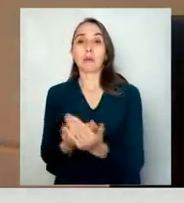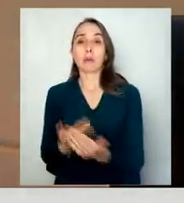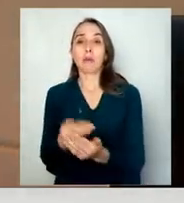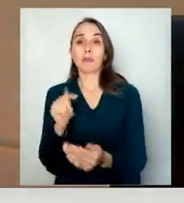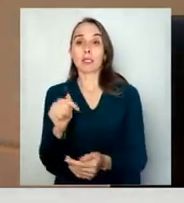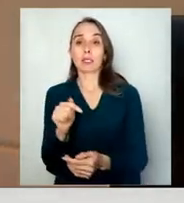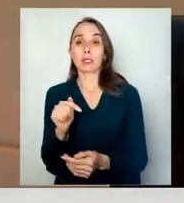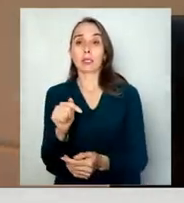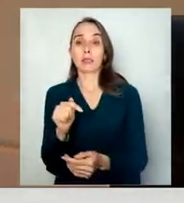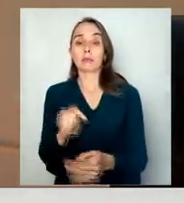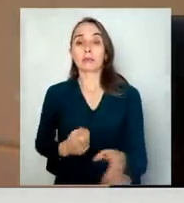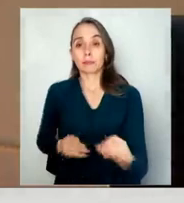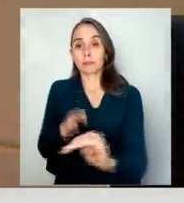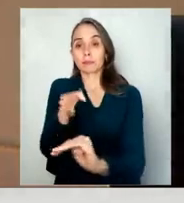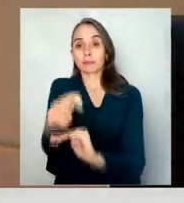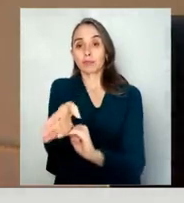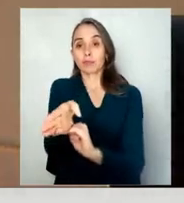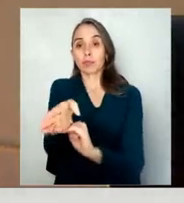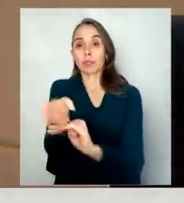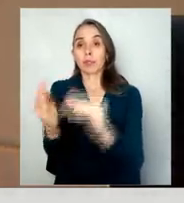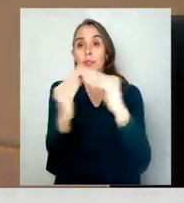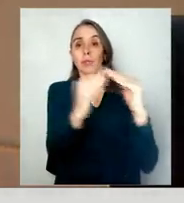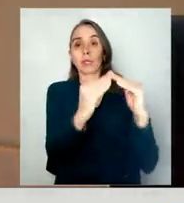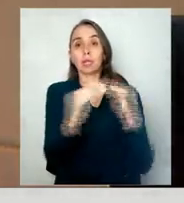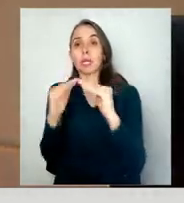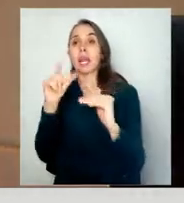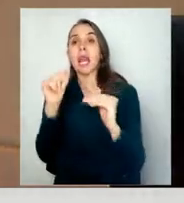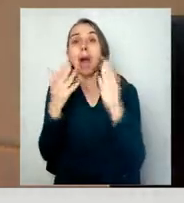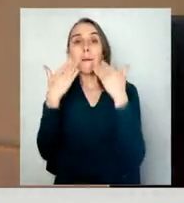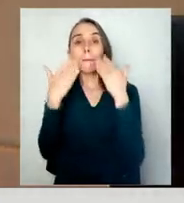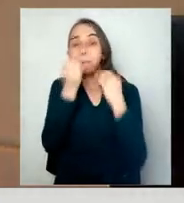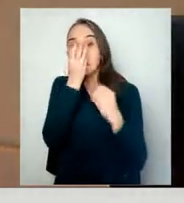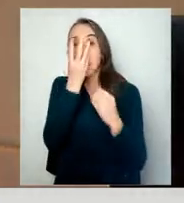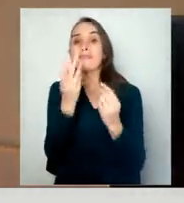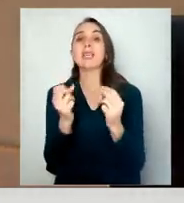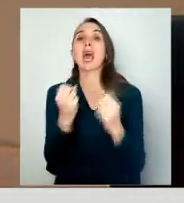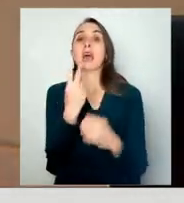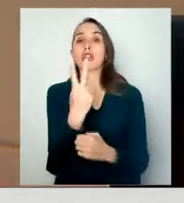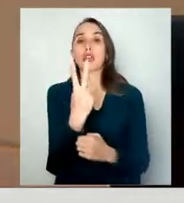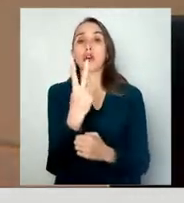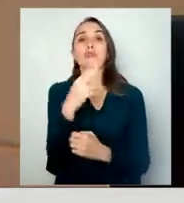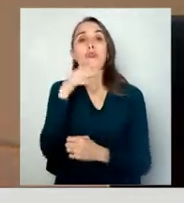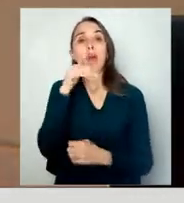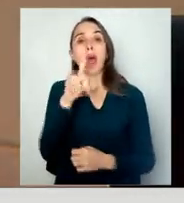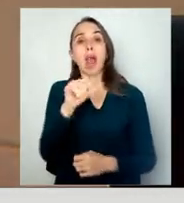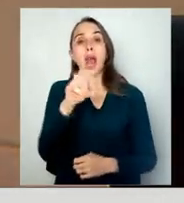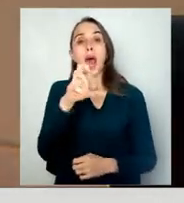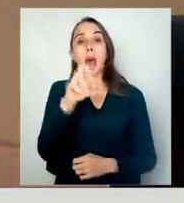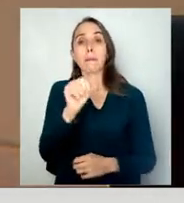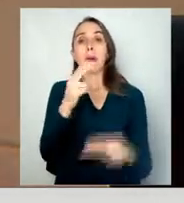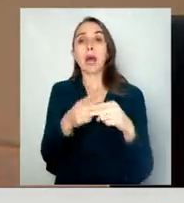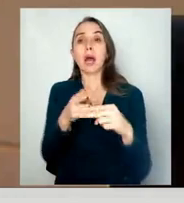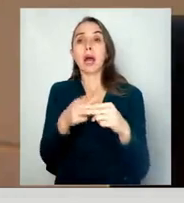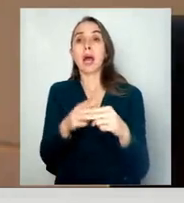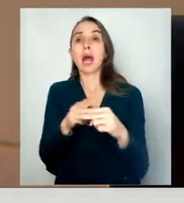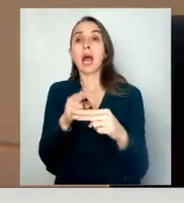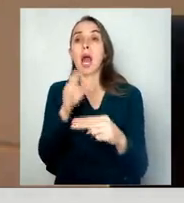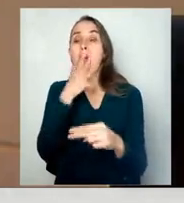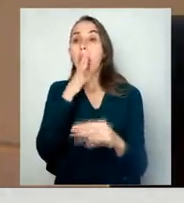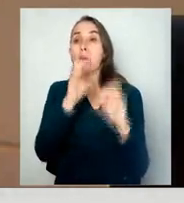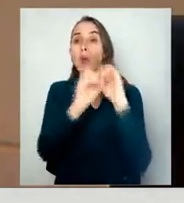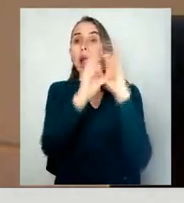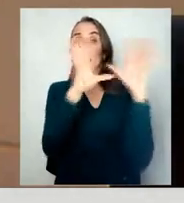estuvimos en el sector de la primavera dos esto es el lampa más conocido como aguas claras o